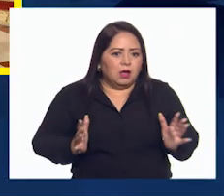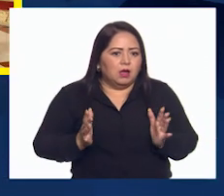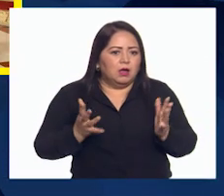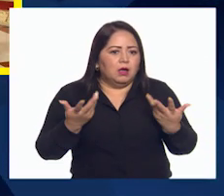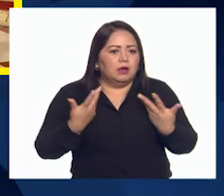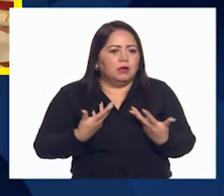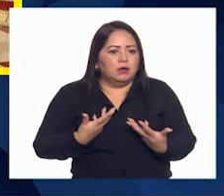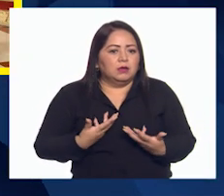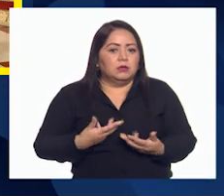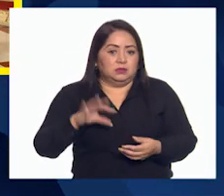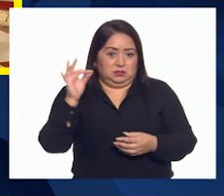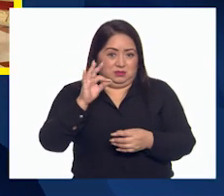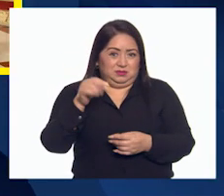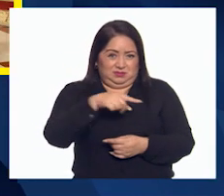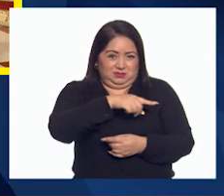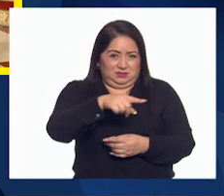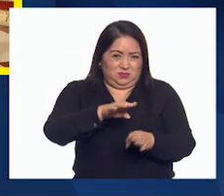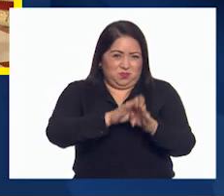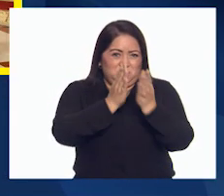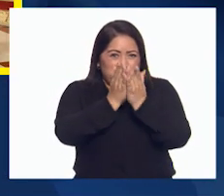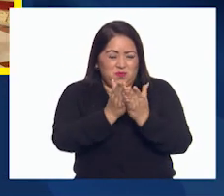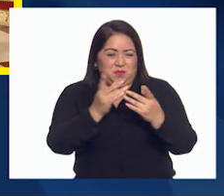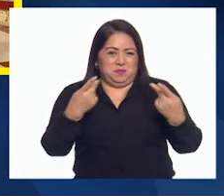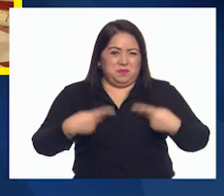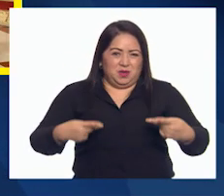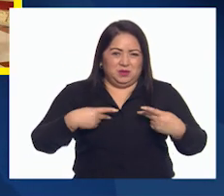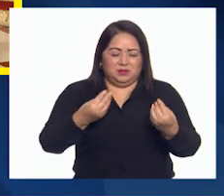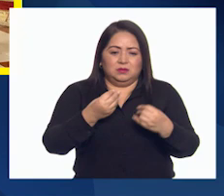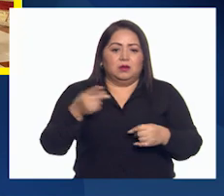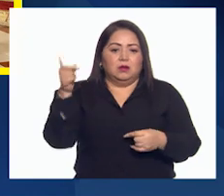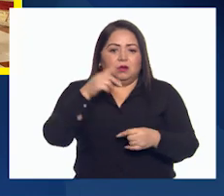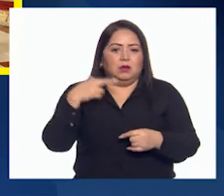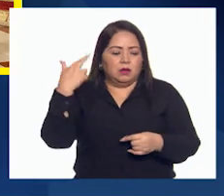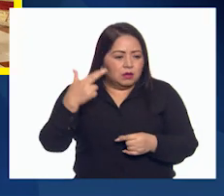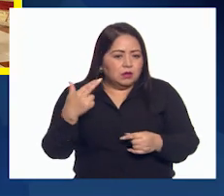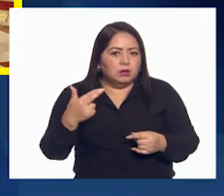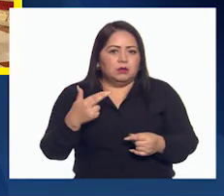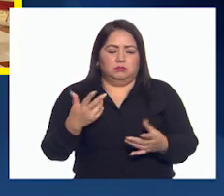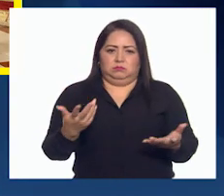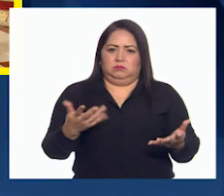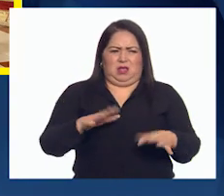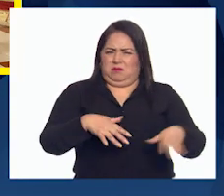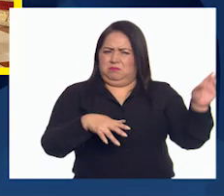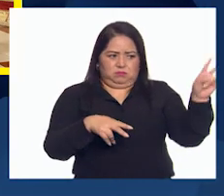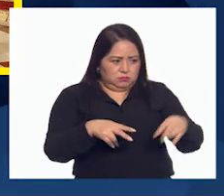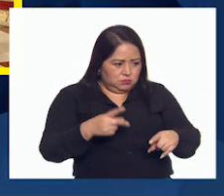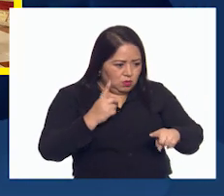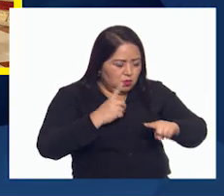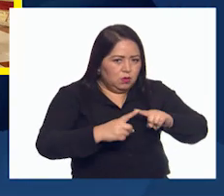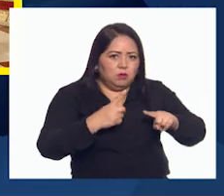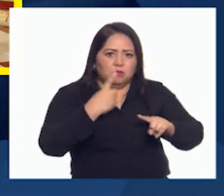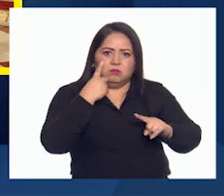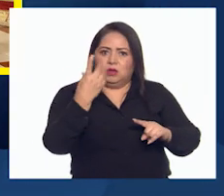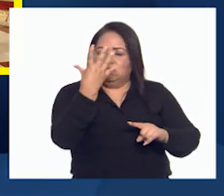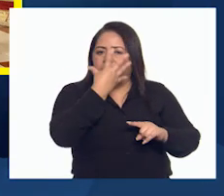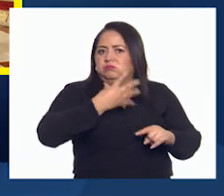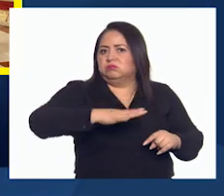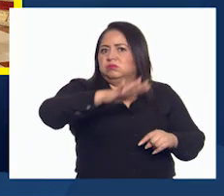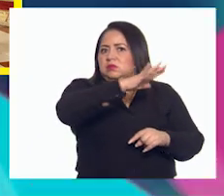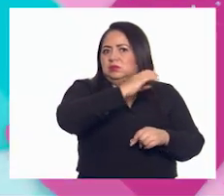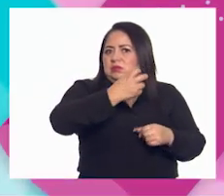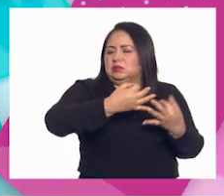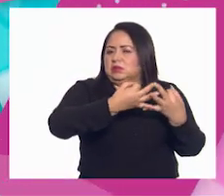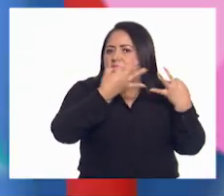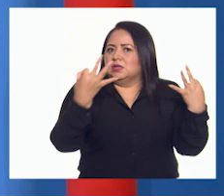Colón. Si lo mandaron con algunas naves y una tripulación a mar abierto y regresa con diversas muestras de la riqueza de